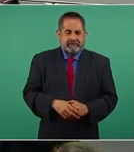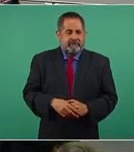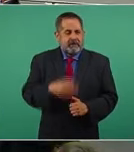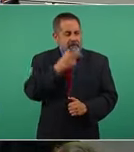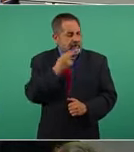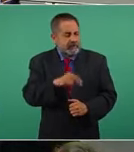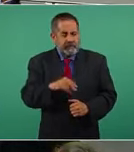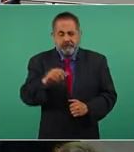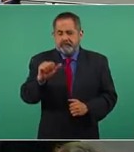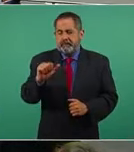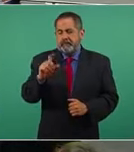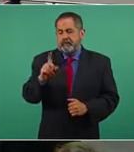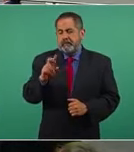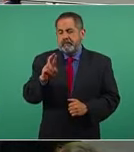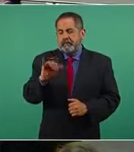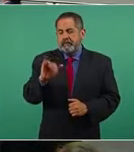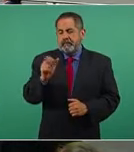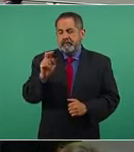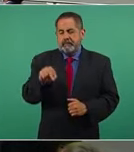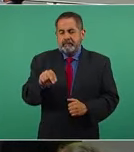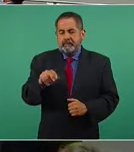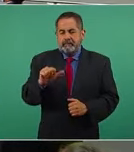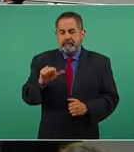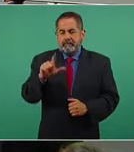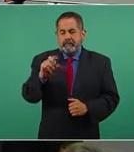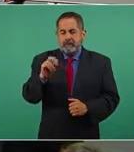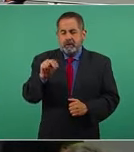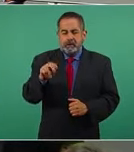Adrián Alonso